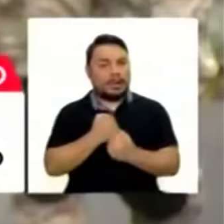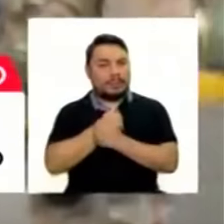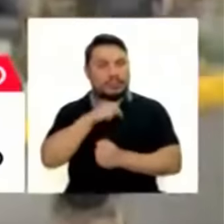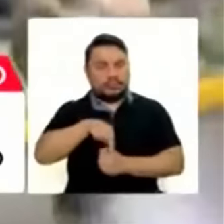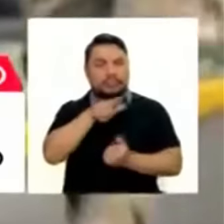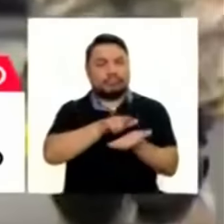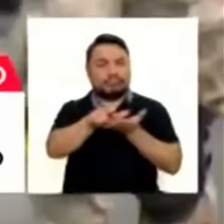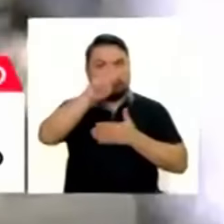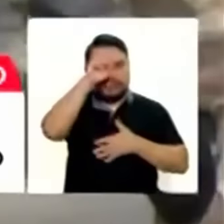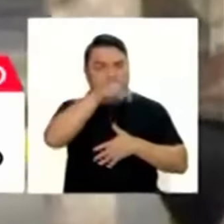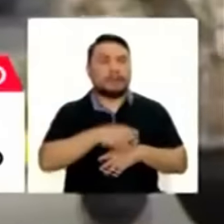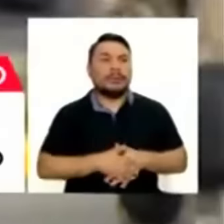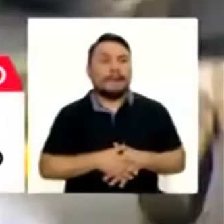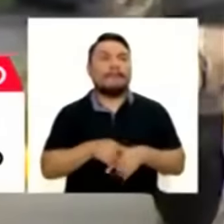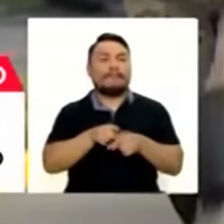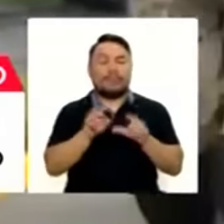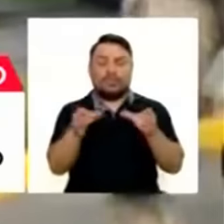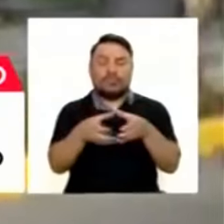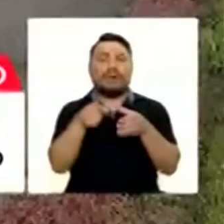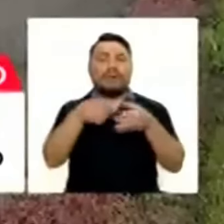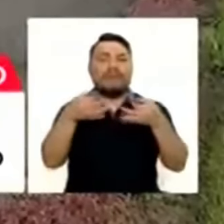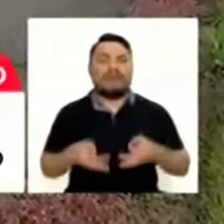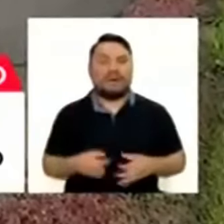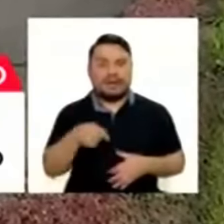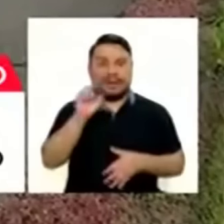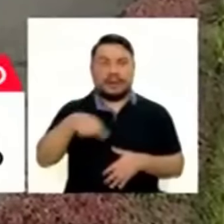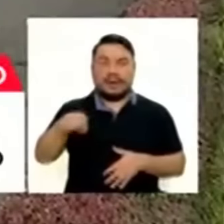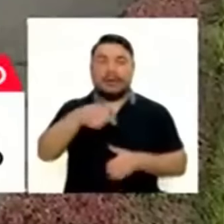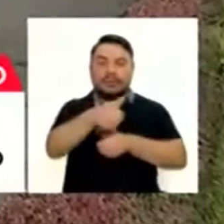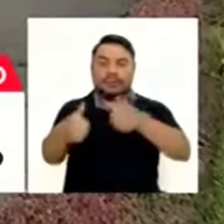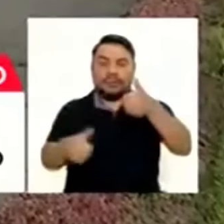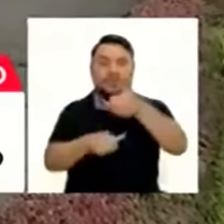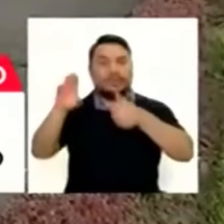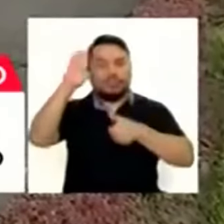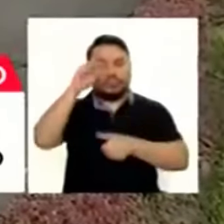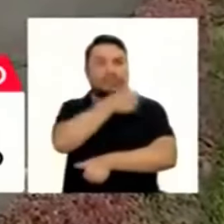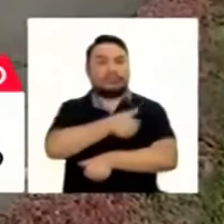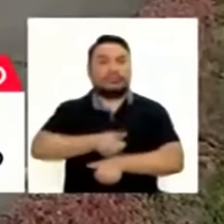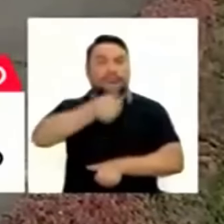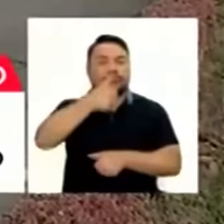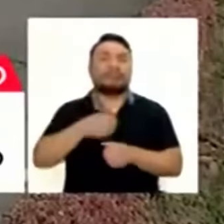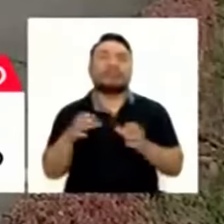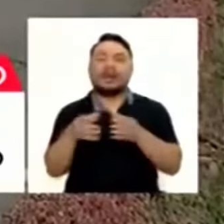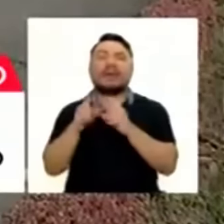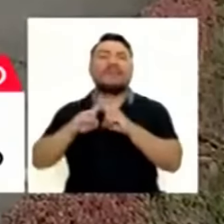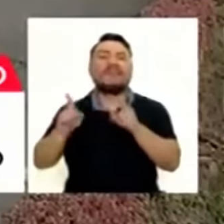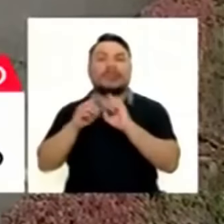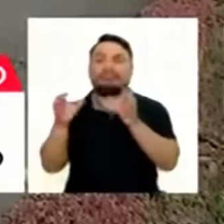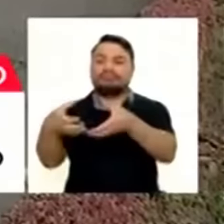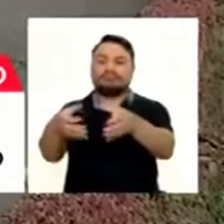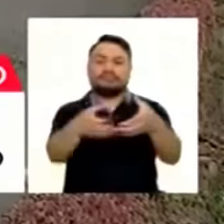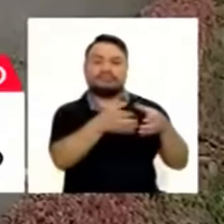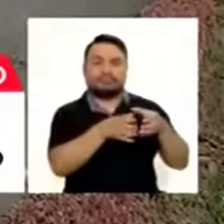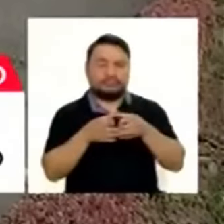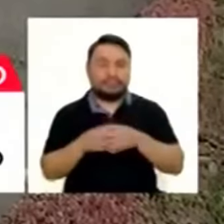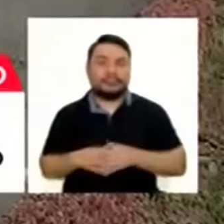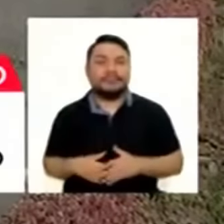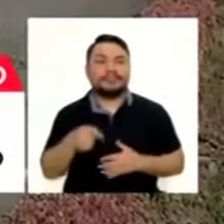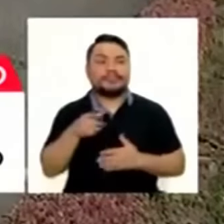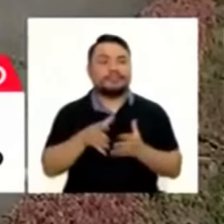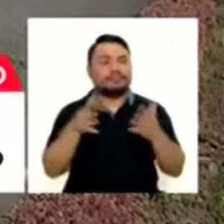institución. Compañía que está integrada por oficiales, técnicos y suboficiales de las diferentes especialidades, siendo